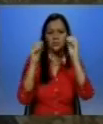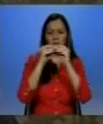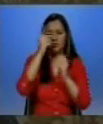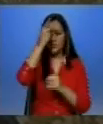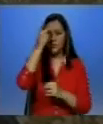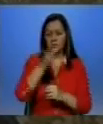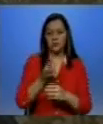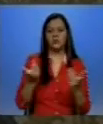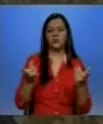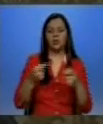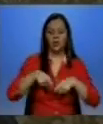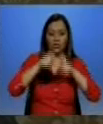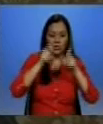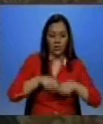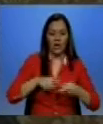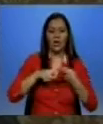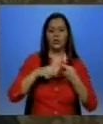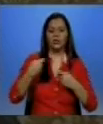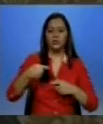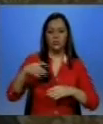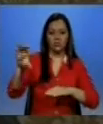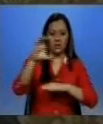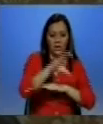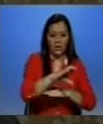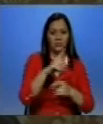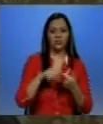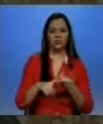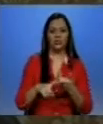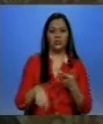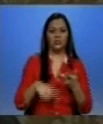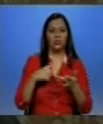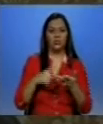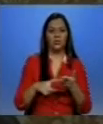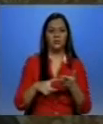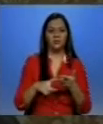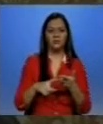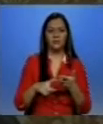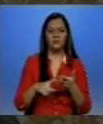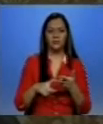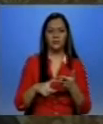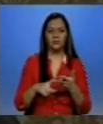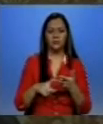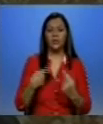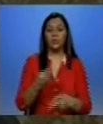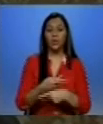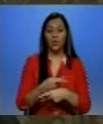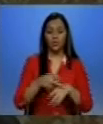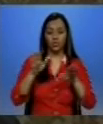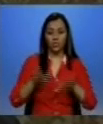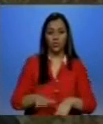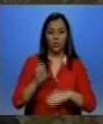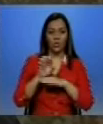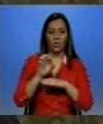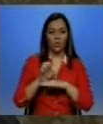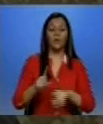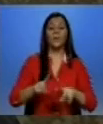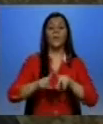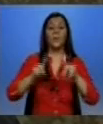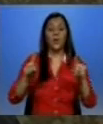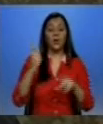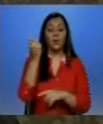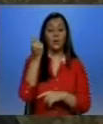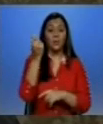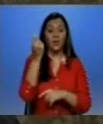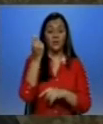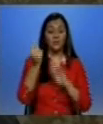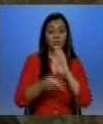modalidades contractuales, dinamización de ciertos sectores, protección de la producción nacional, etcétera. Y con el precio del